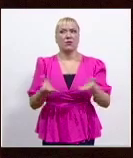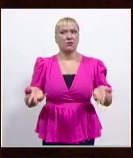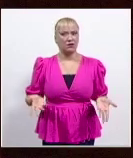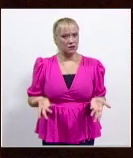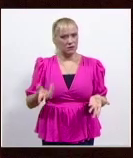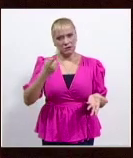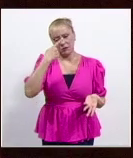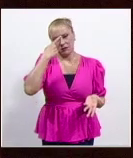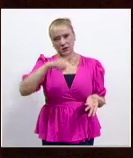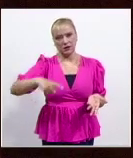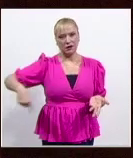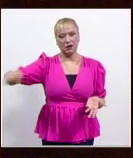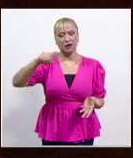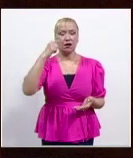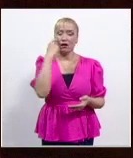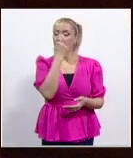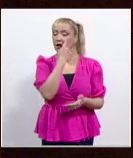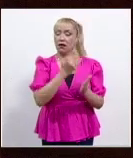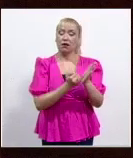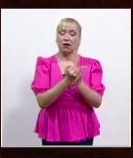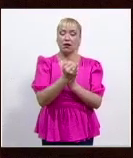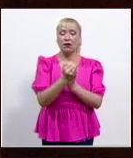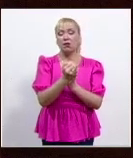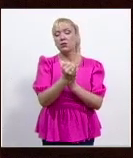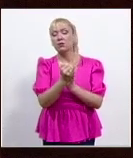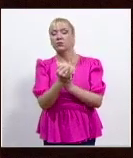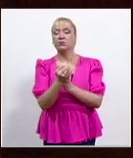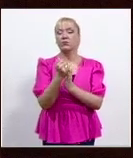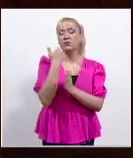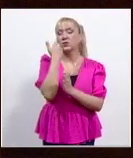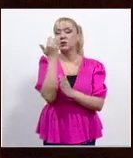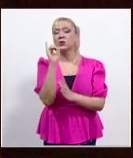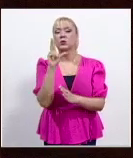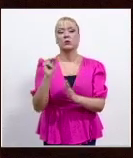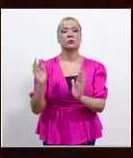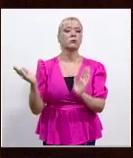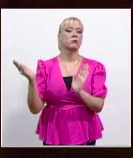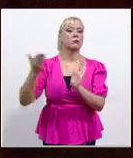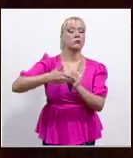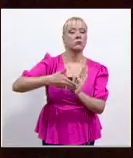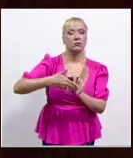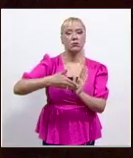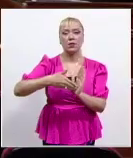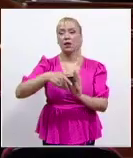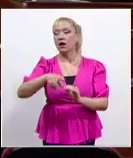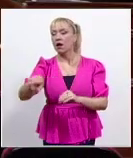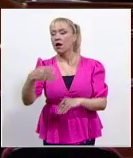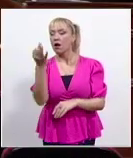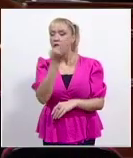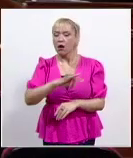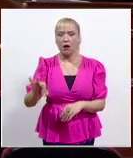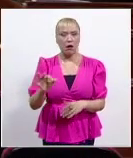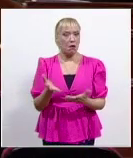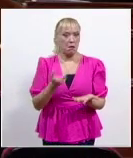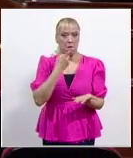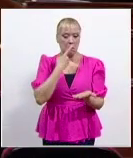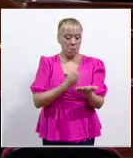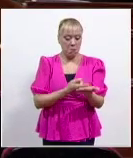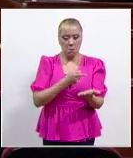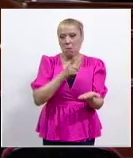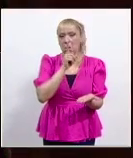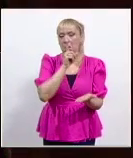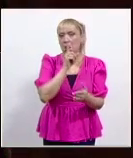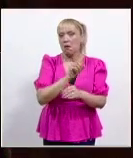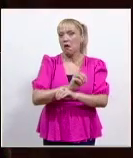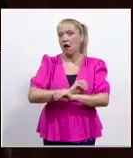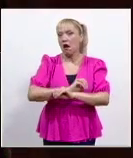para que la autoridad determine de manera discrecional qué tipo de actos causan ofensa. No se precisa con claridad